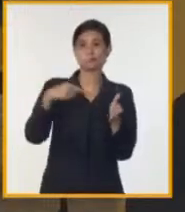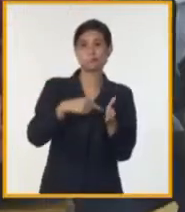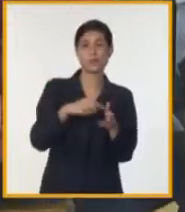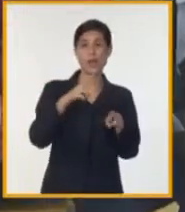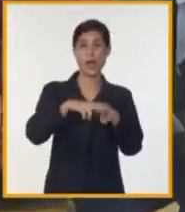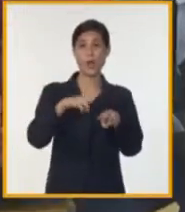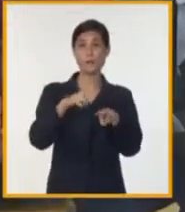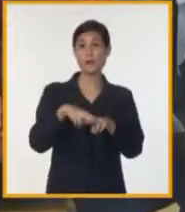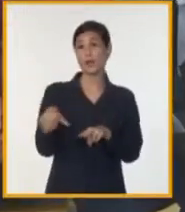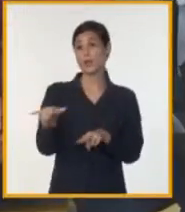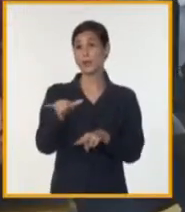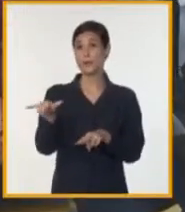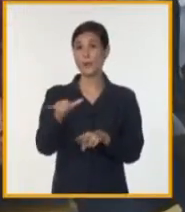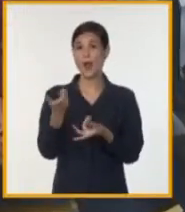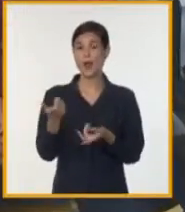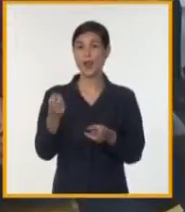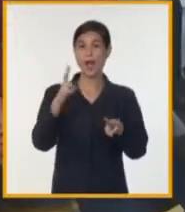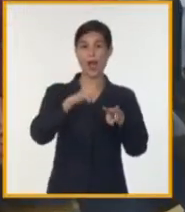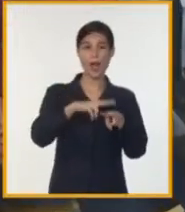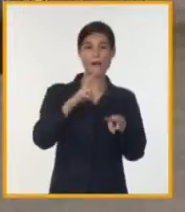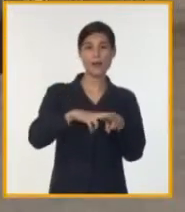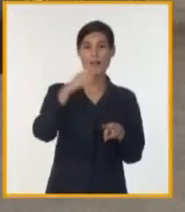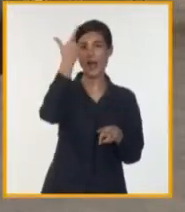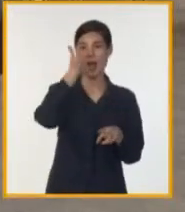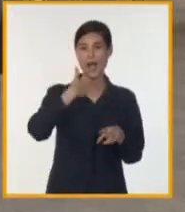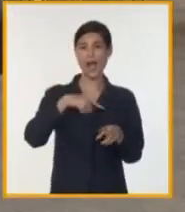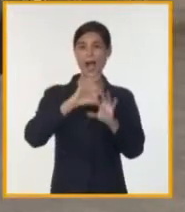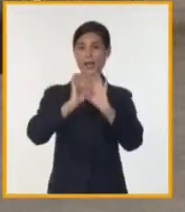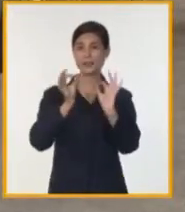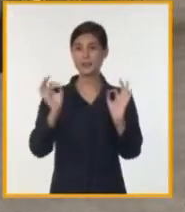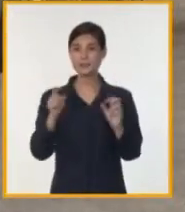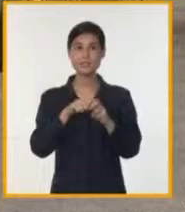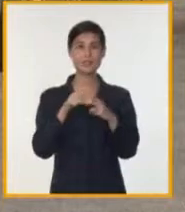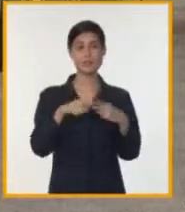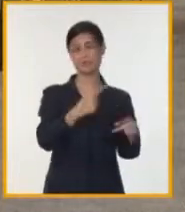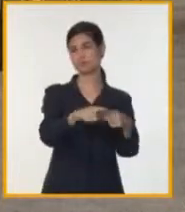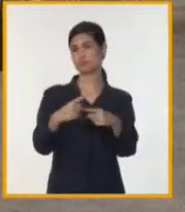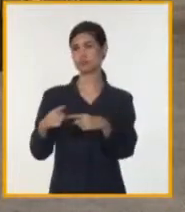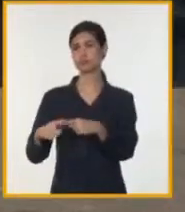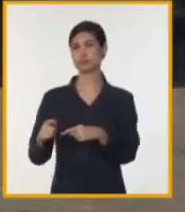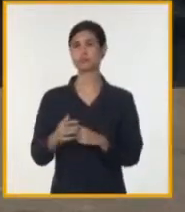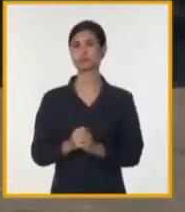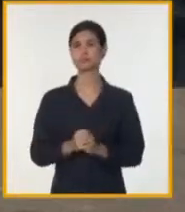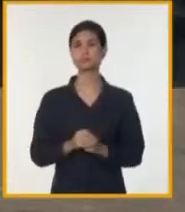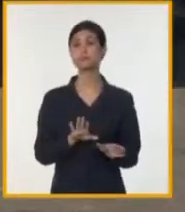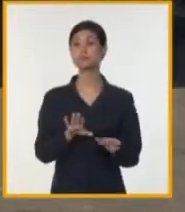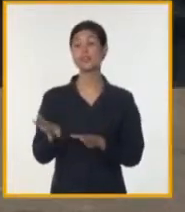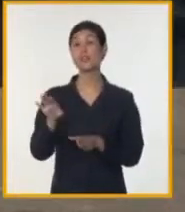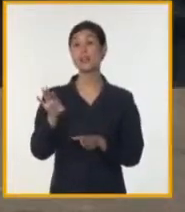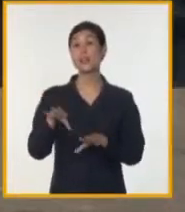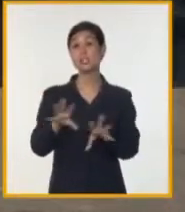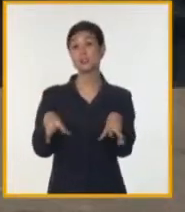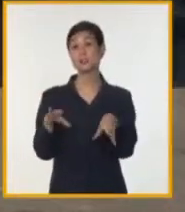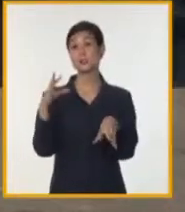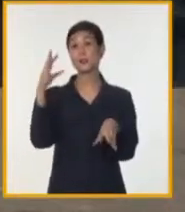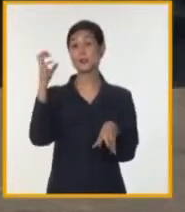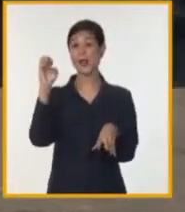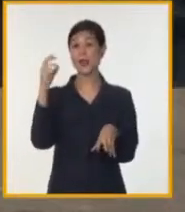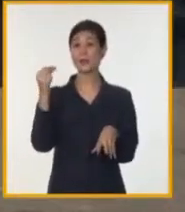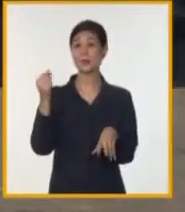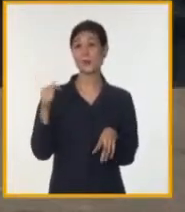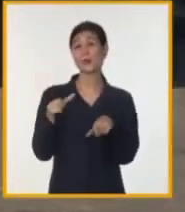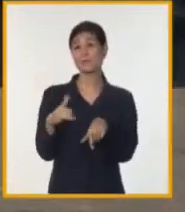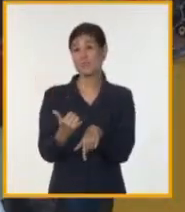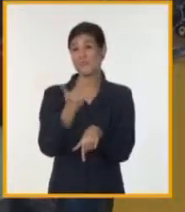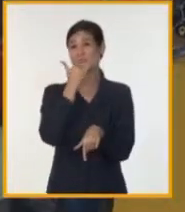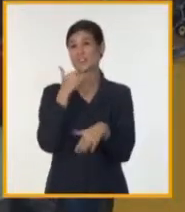Habana-Artemisa, al tren Habana-Batabanó, al tren Habana-San Antonio. La tensa situación económica actual también se ve reflejada en ómnibus nacionales.